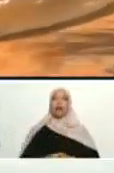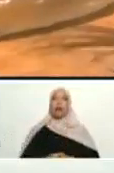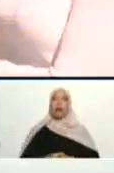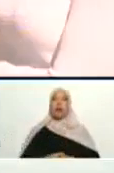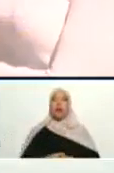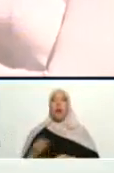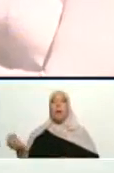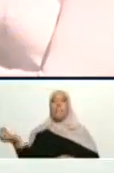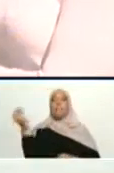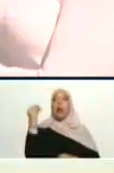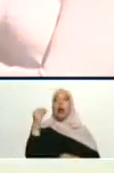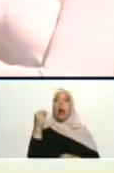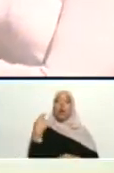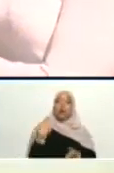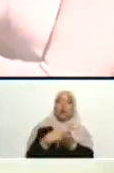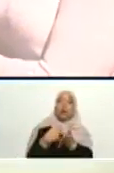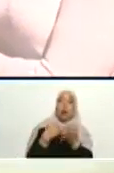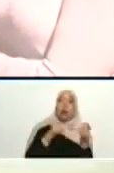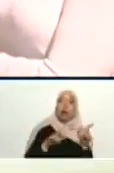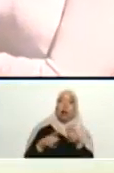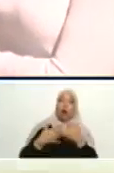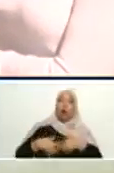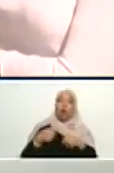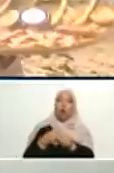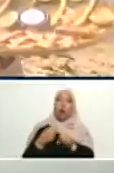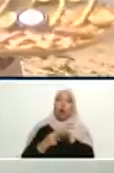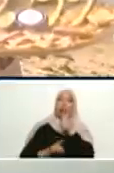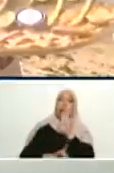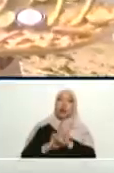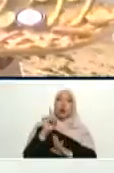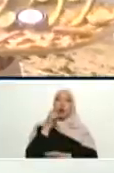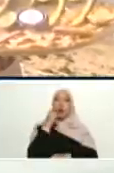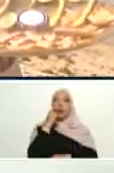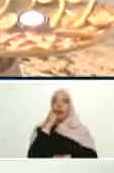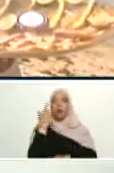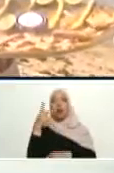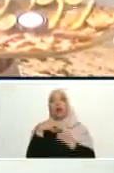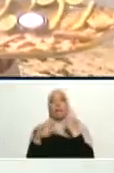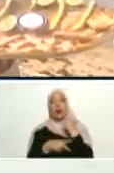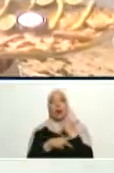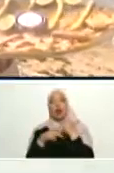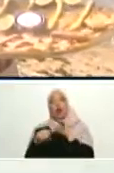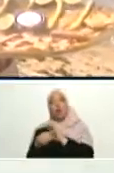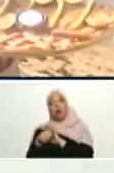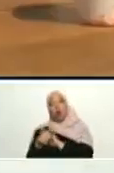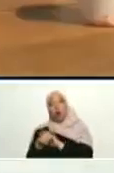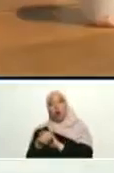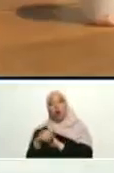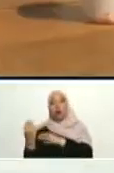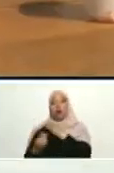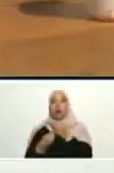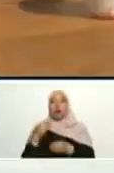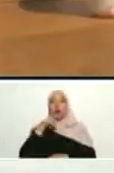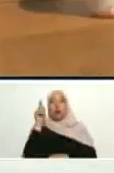avancemos más en las inversiones, Ali, para desarrollar el Parque Nacional Morrocoy como un